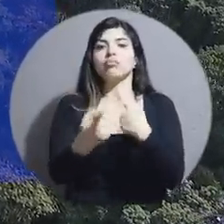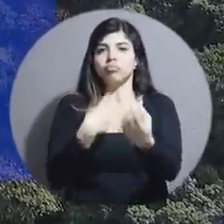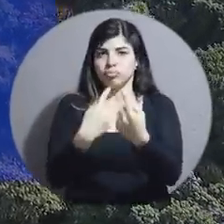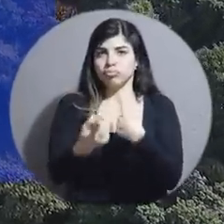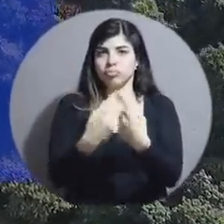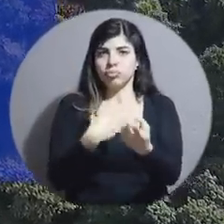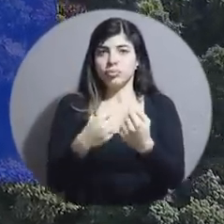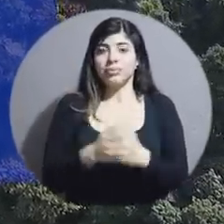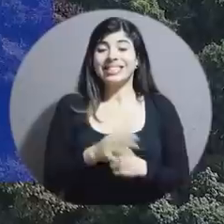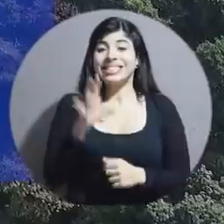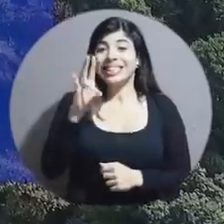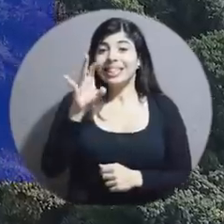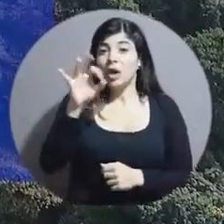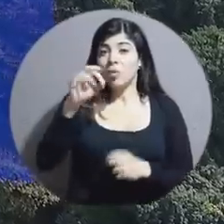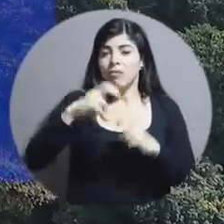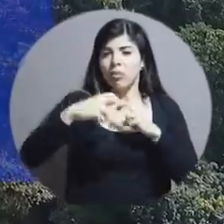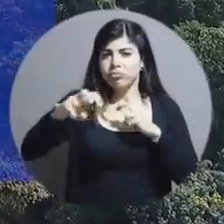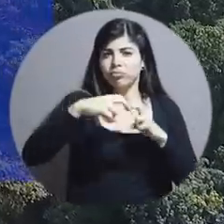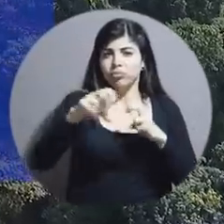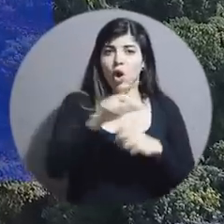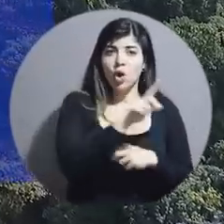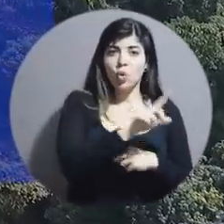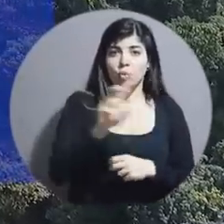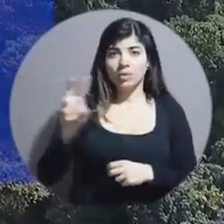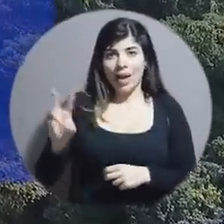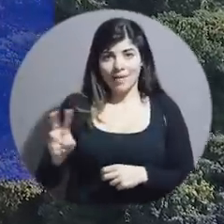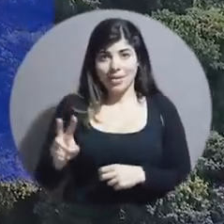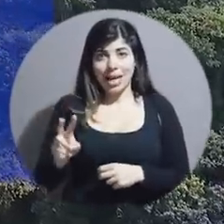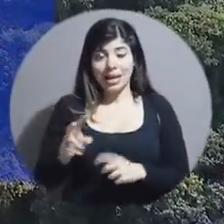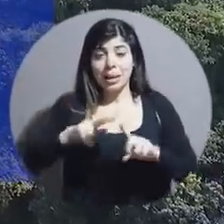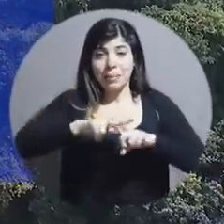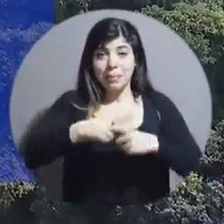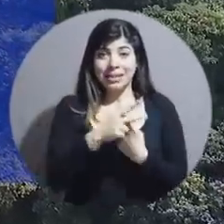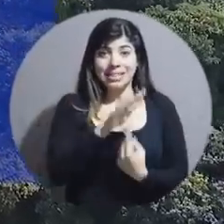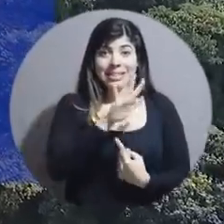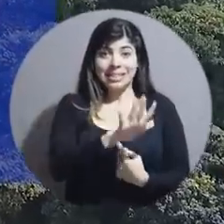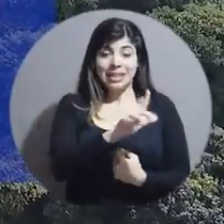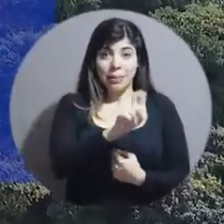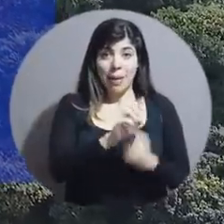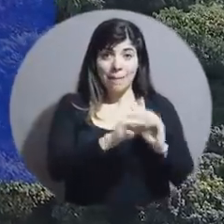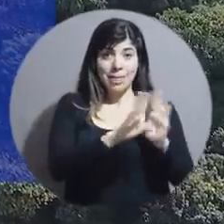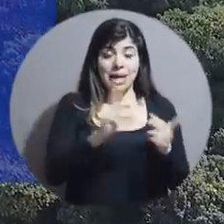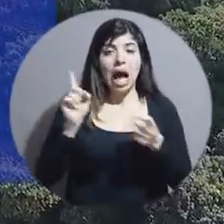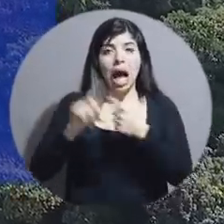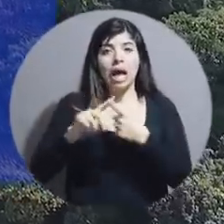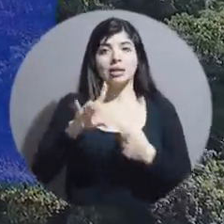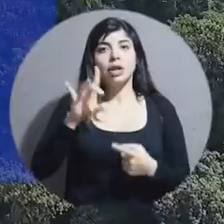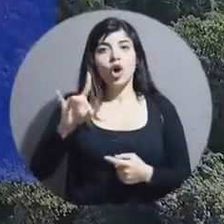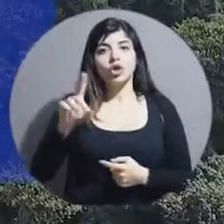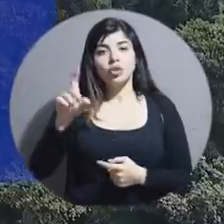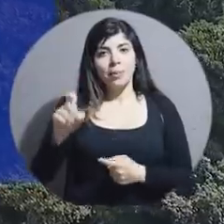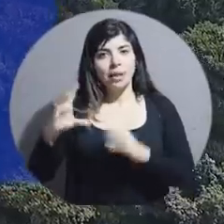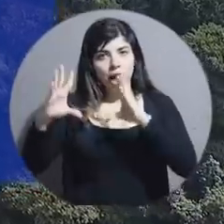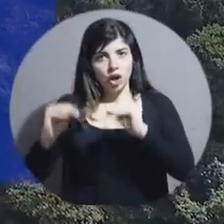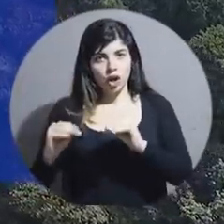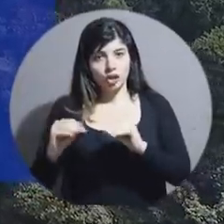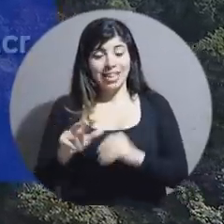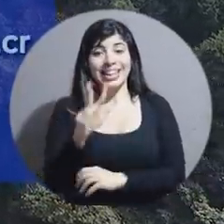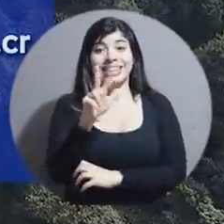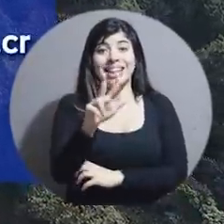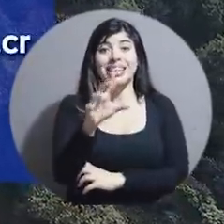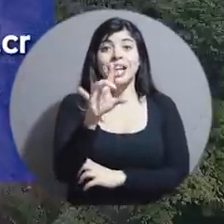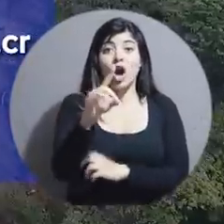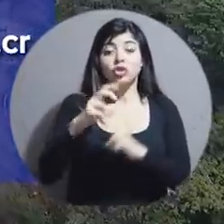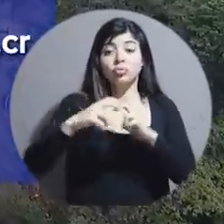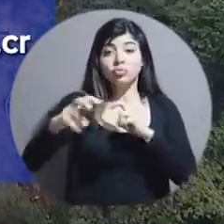viceversa. Serán 79 viajes de lunes a viernes, de 5:30 de la mañana a 8:30 de la noche,